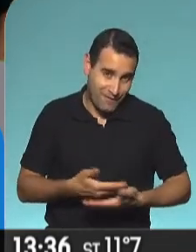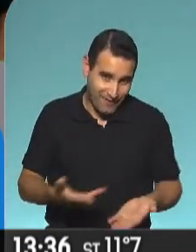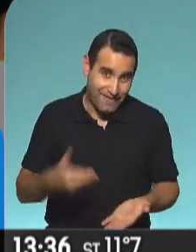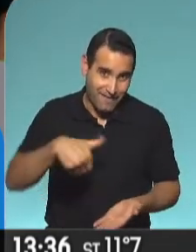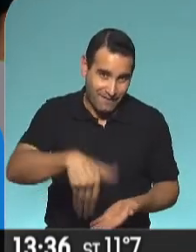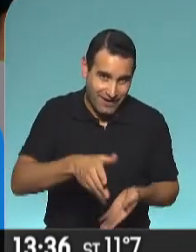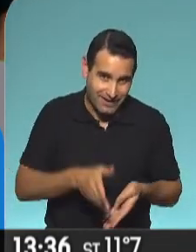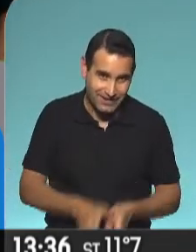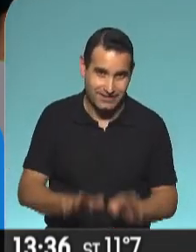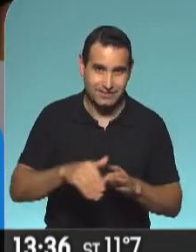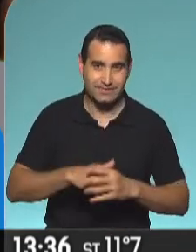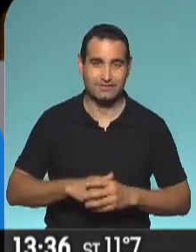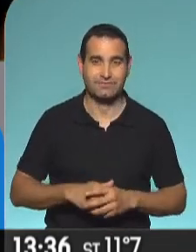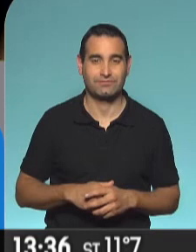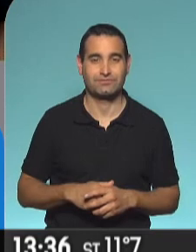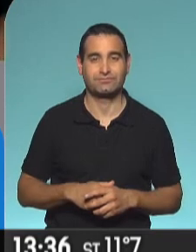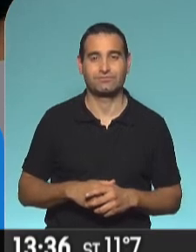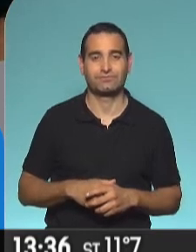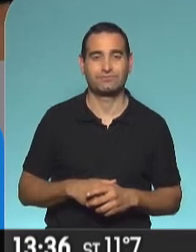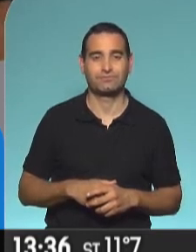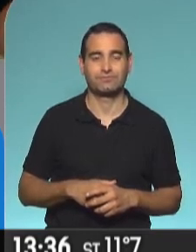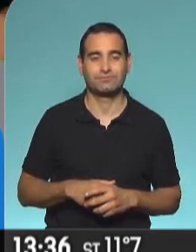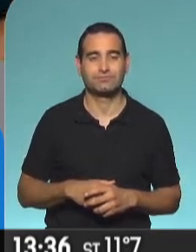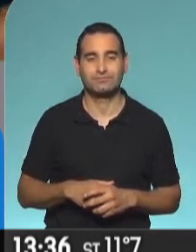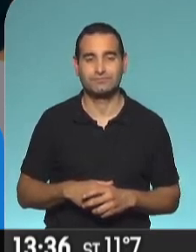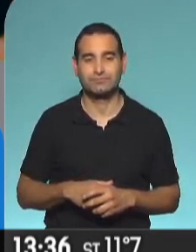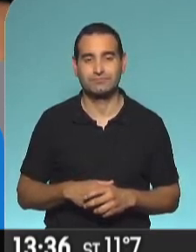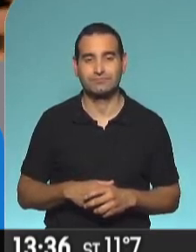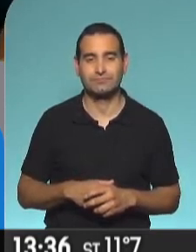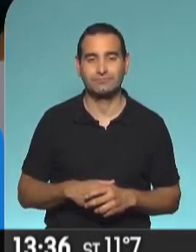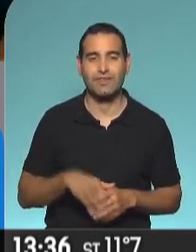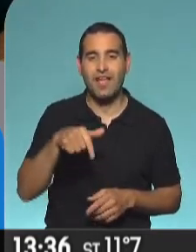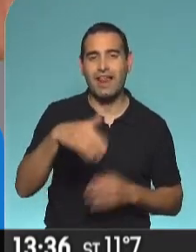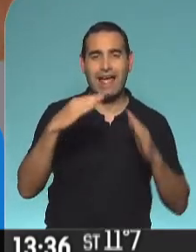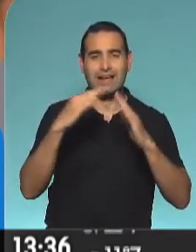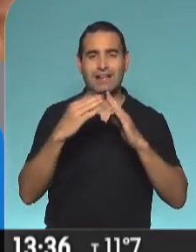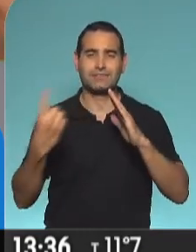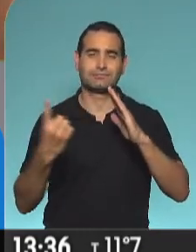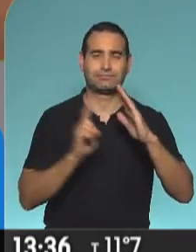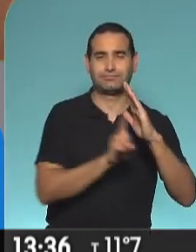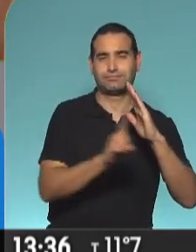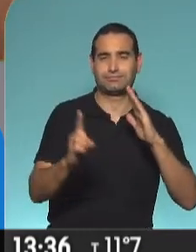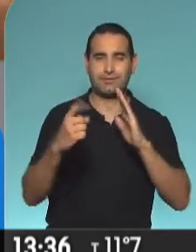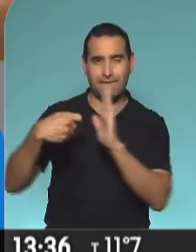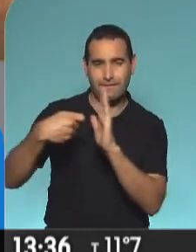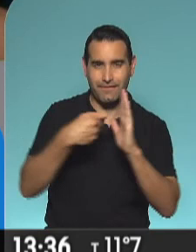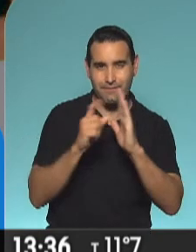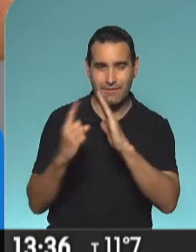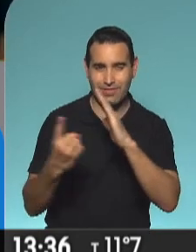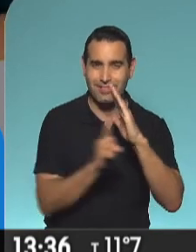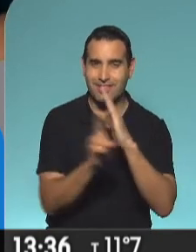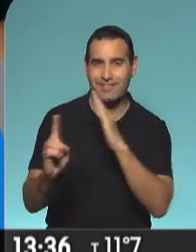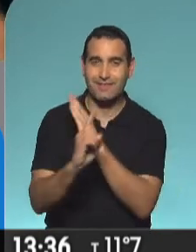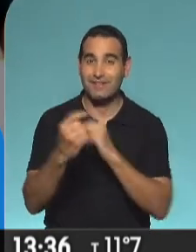pues toda su casa histriónica para dar vueltas por toda su casa esperando encontrarse con una alegría